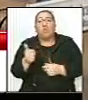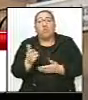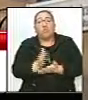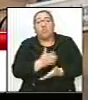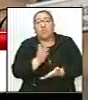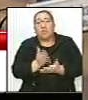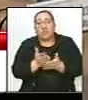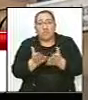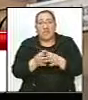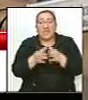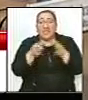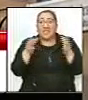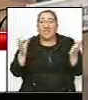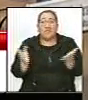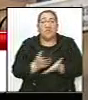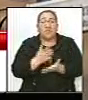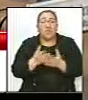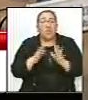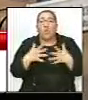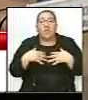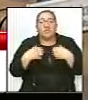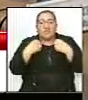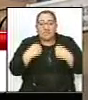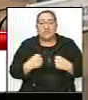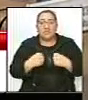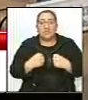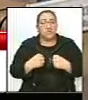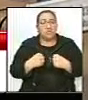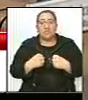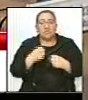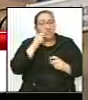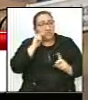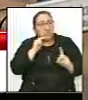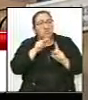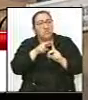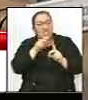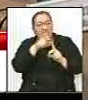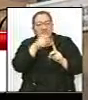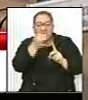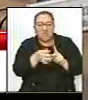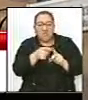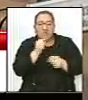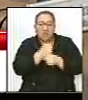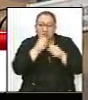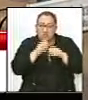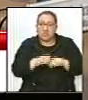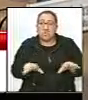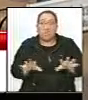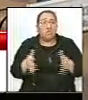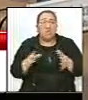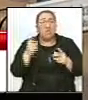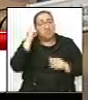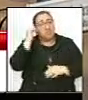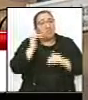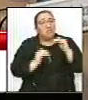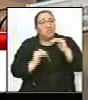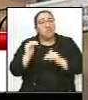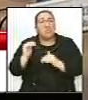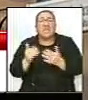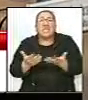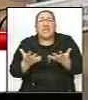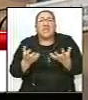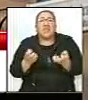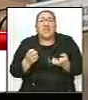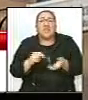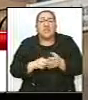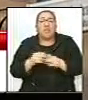gran problema de la producción es la inestabilidad de una visión de Estado en el tema de la economía, en tema de esquema,